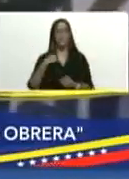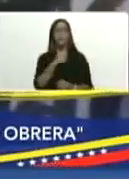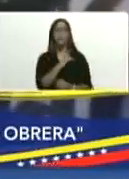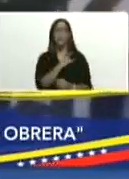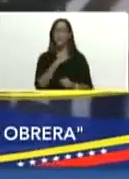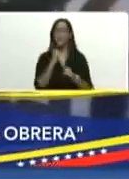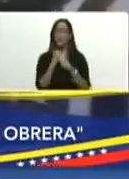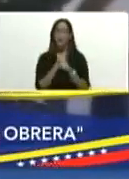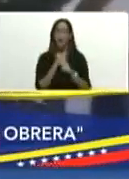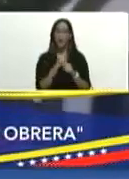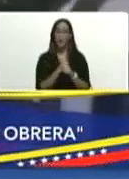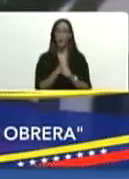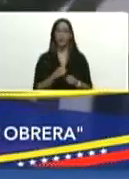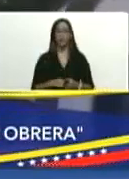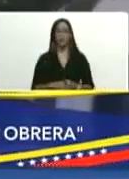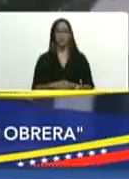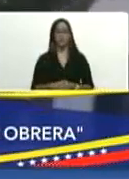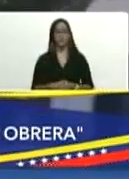de los trabajadores